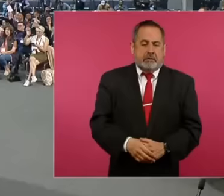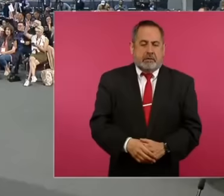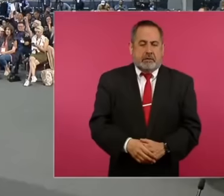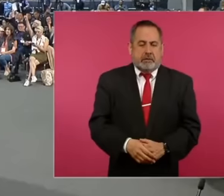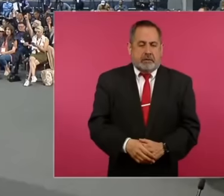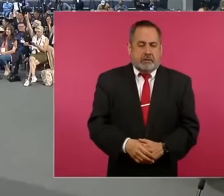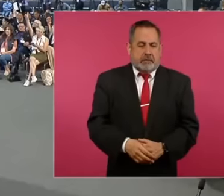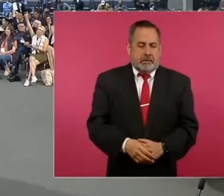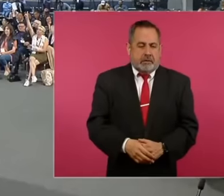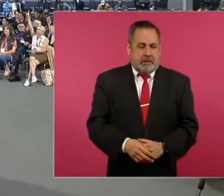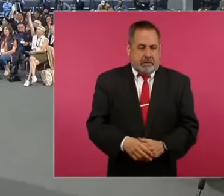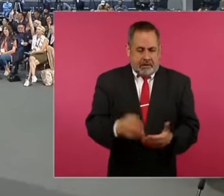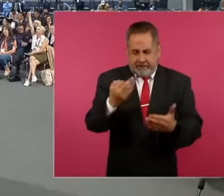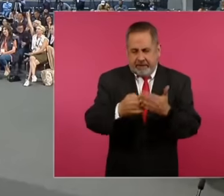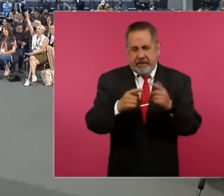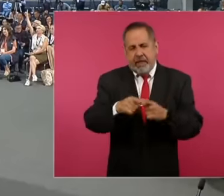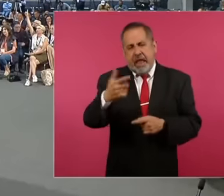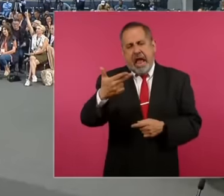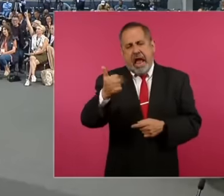Falta Han.